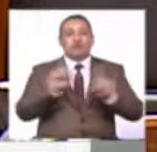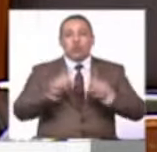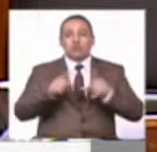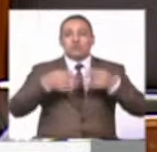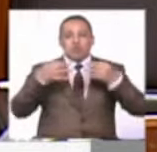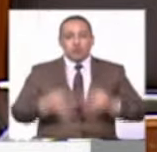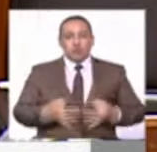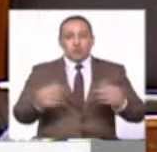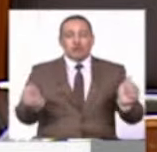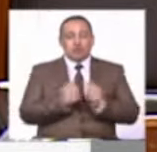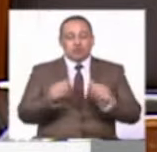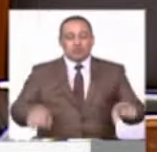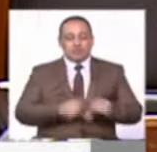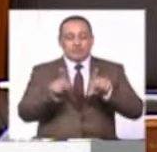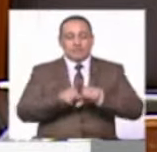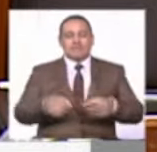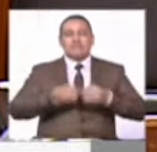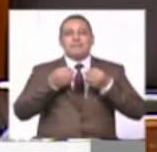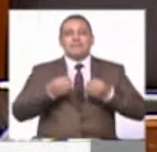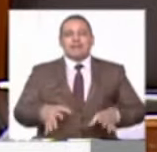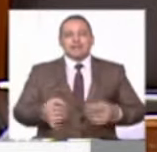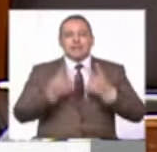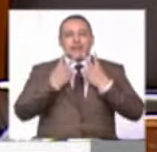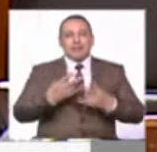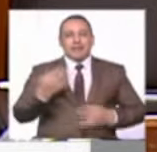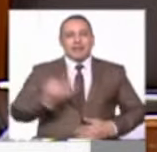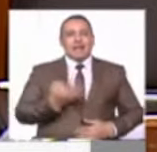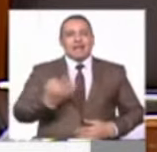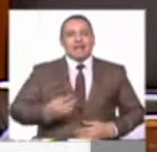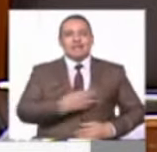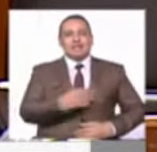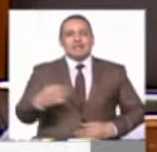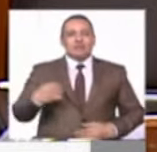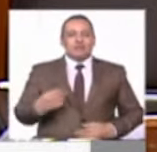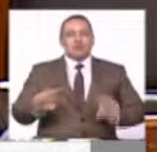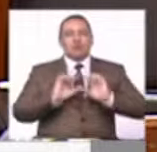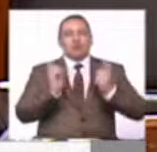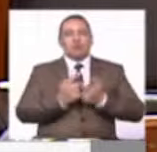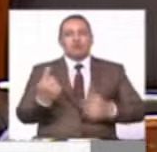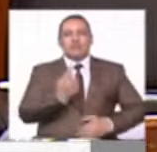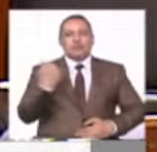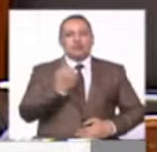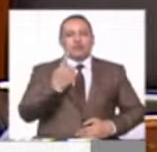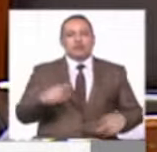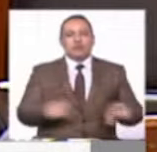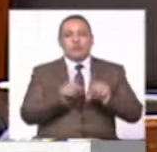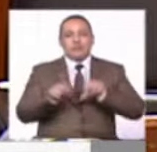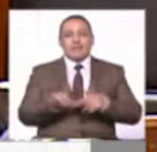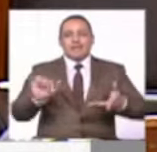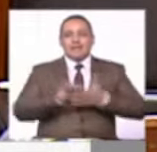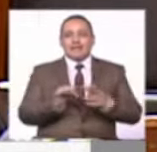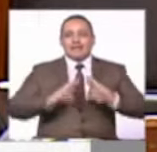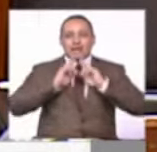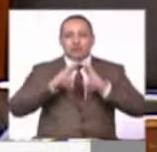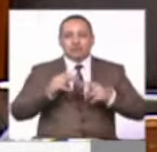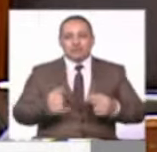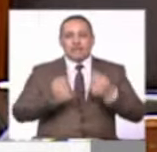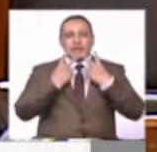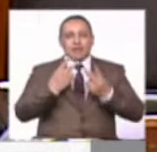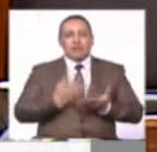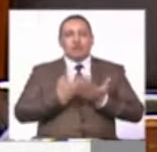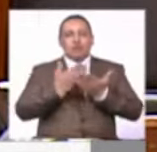uno entonces se pierde la calidad de miembro de la junta nacional lo cual resulta ser